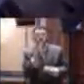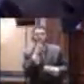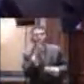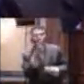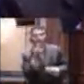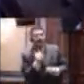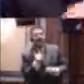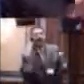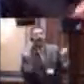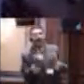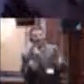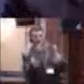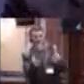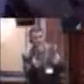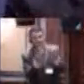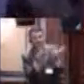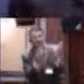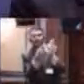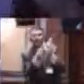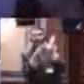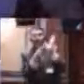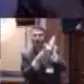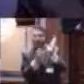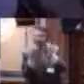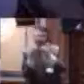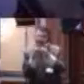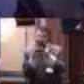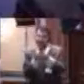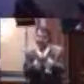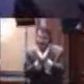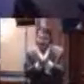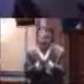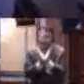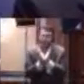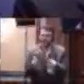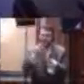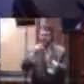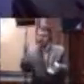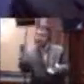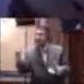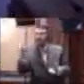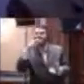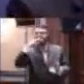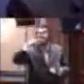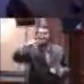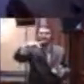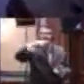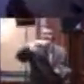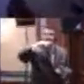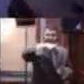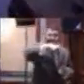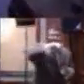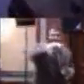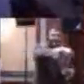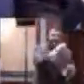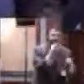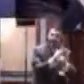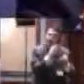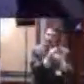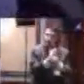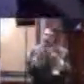crear nuevos partidos, registrarlos cada 6 años. el derecho de crear partidos